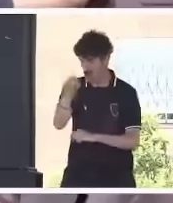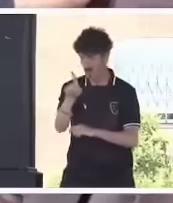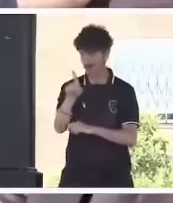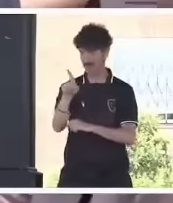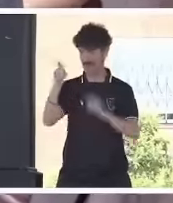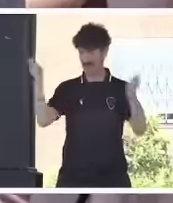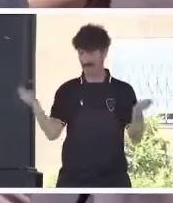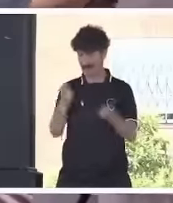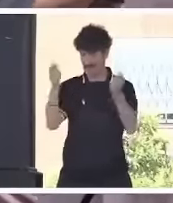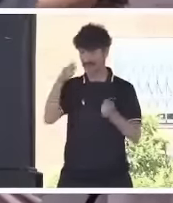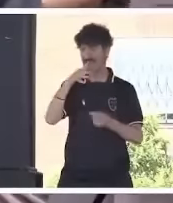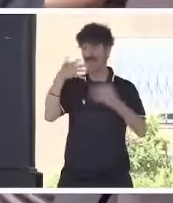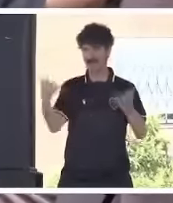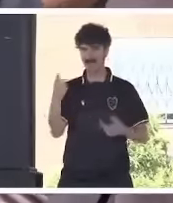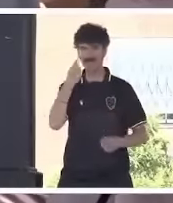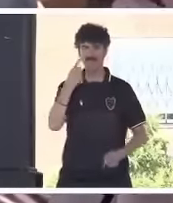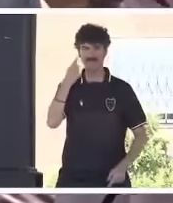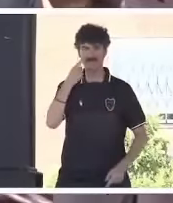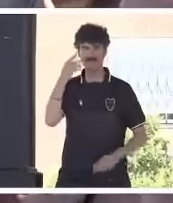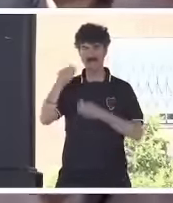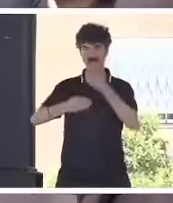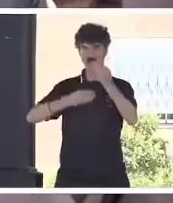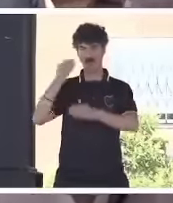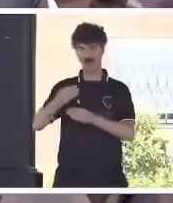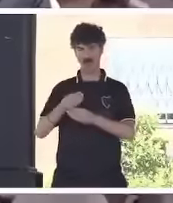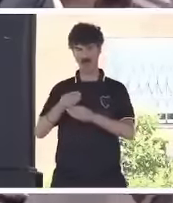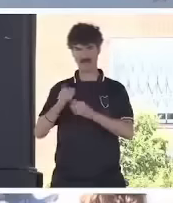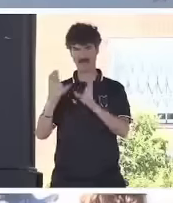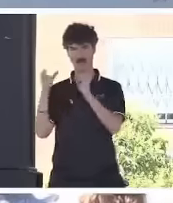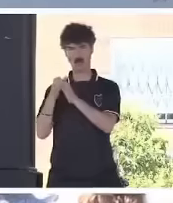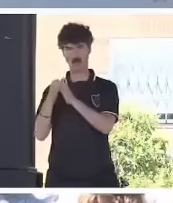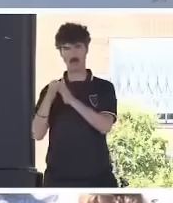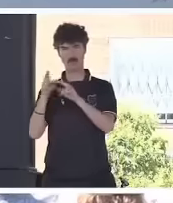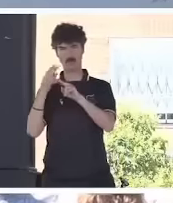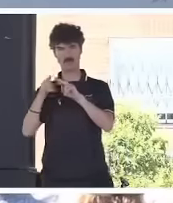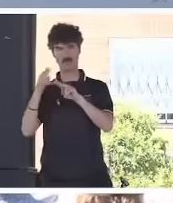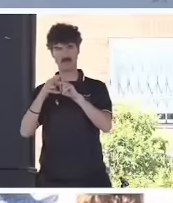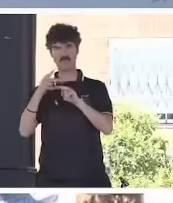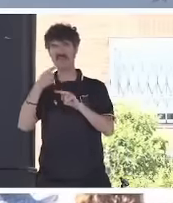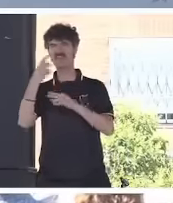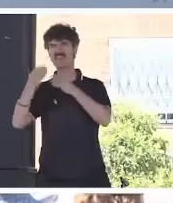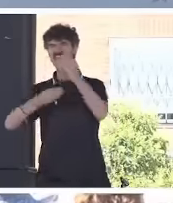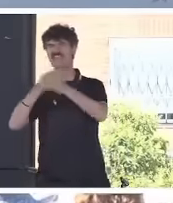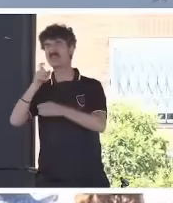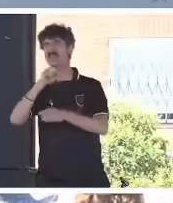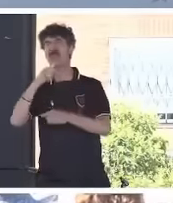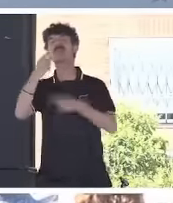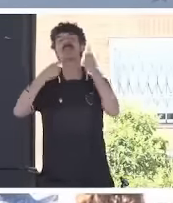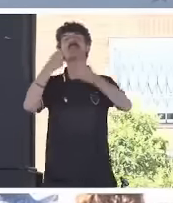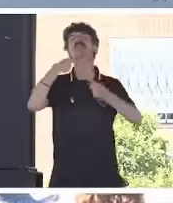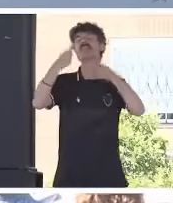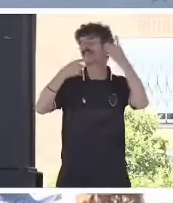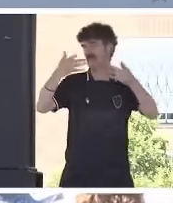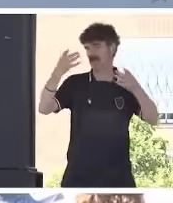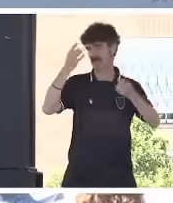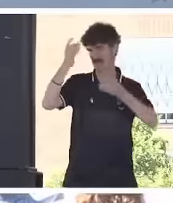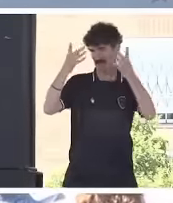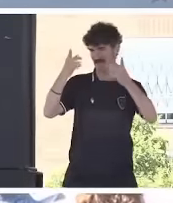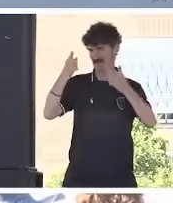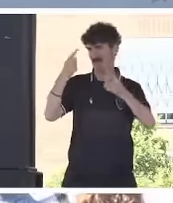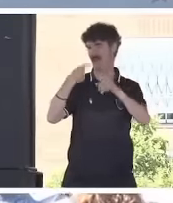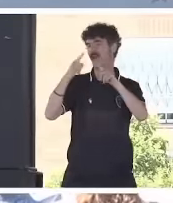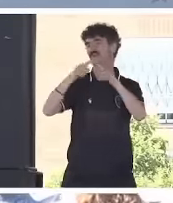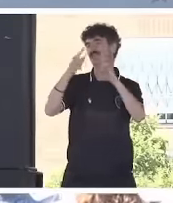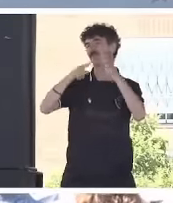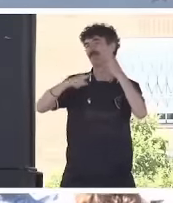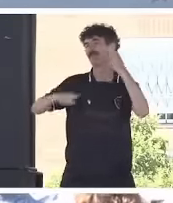campaña, fijaos en lo que hacen las fuerzas políticas, no en lo que dicen, porque las medidas van a sonar todas muy bien,